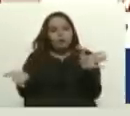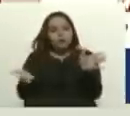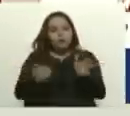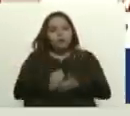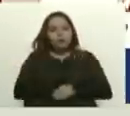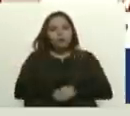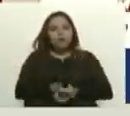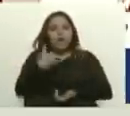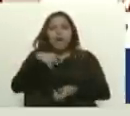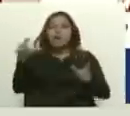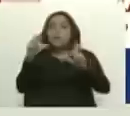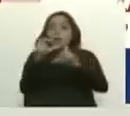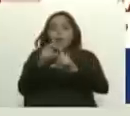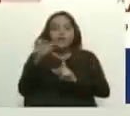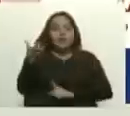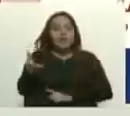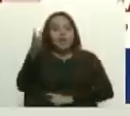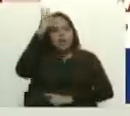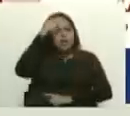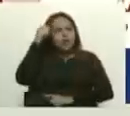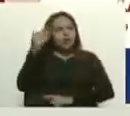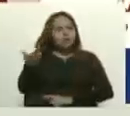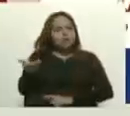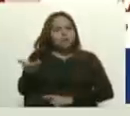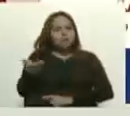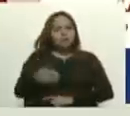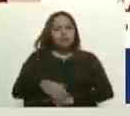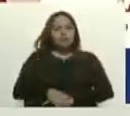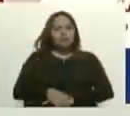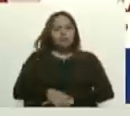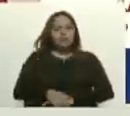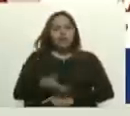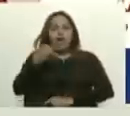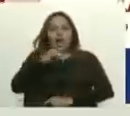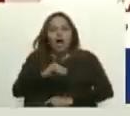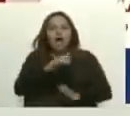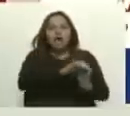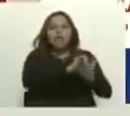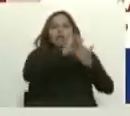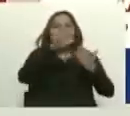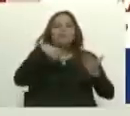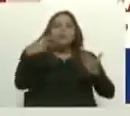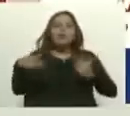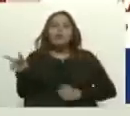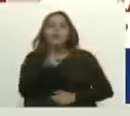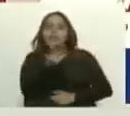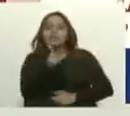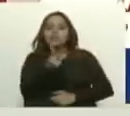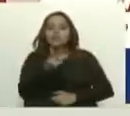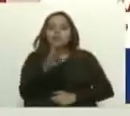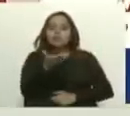Hay una declaración de este señor y hay unos dirigentes políticos venezolanos